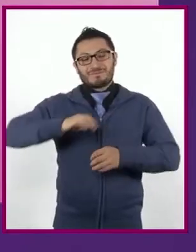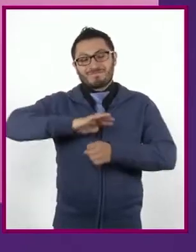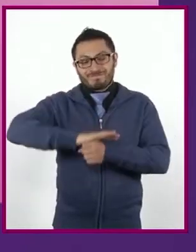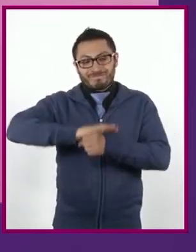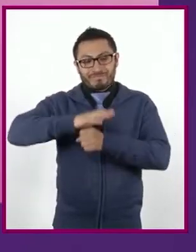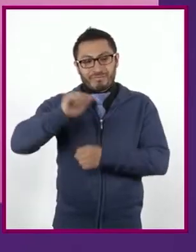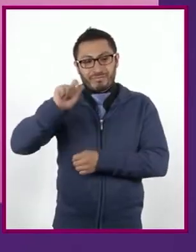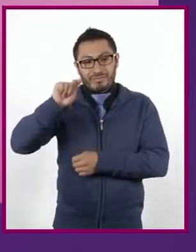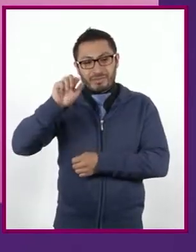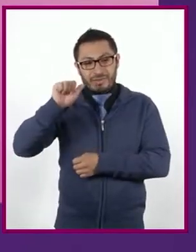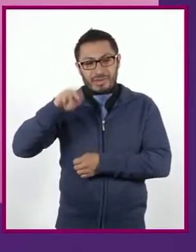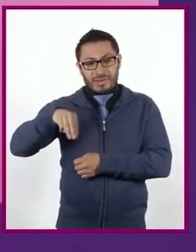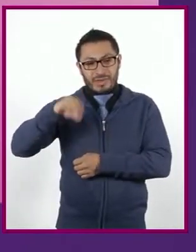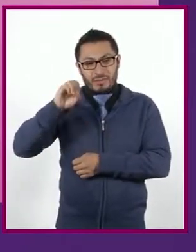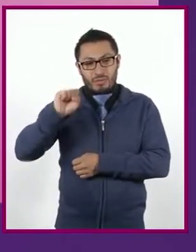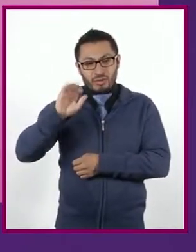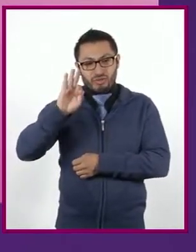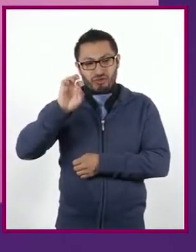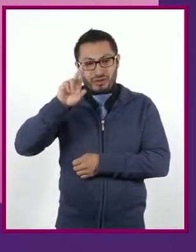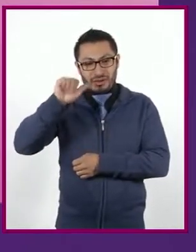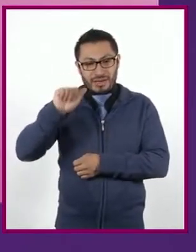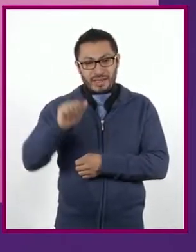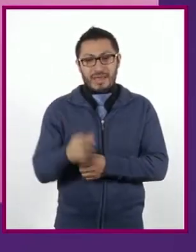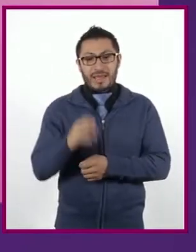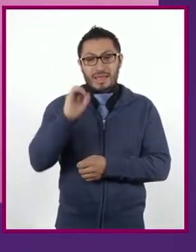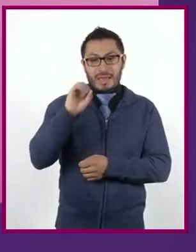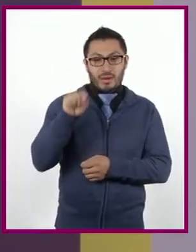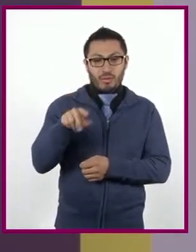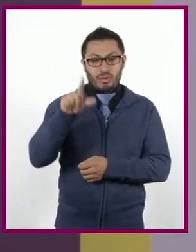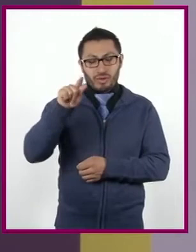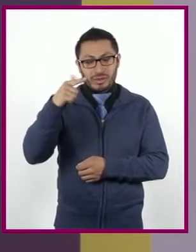de 0.77 atmósferas.